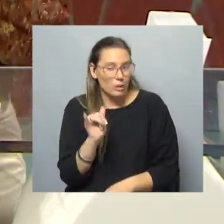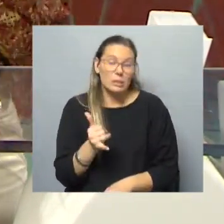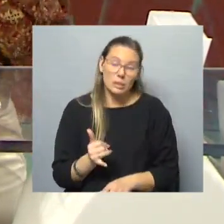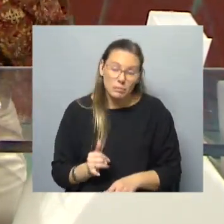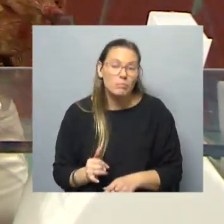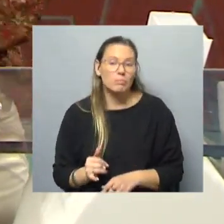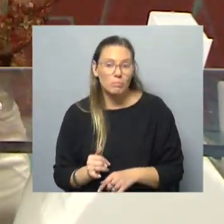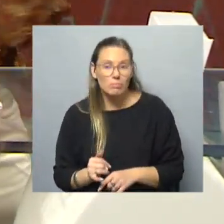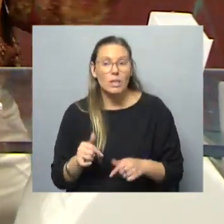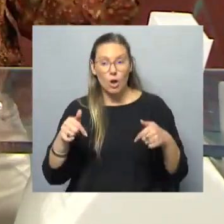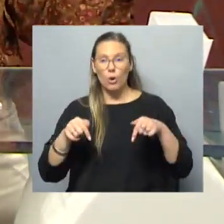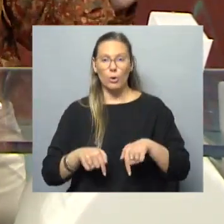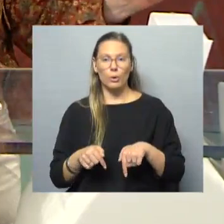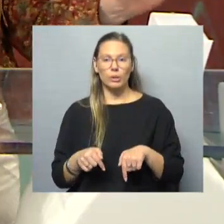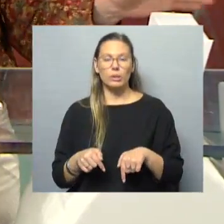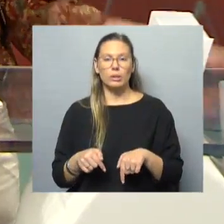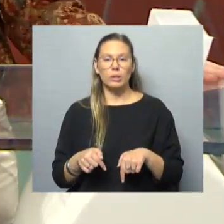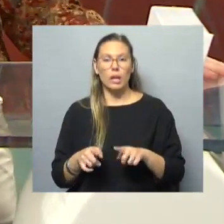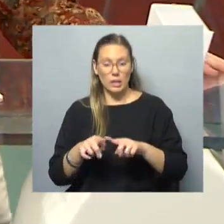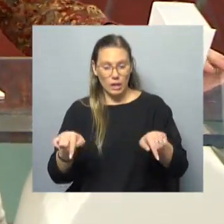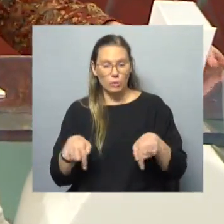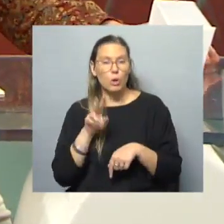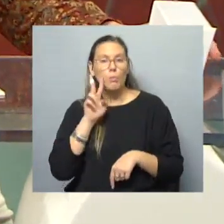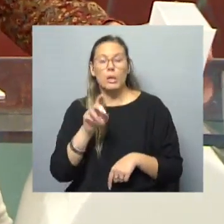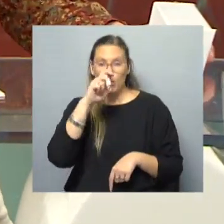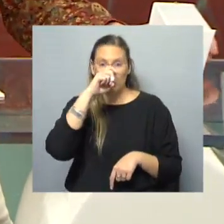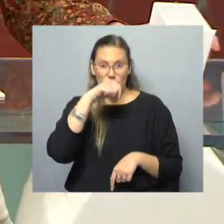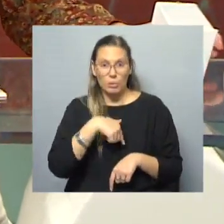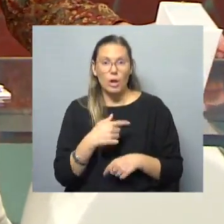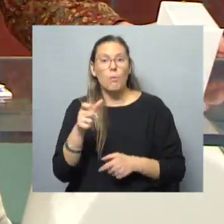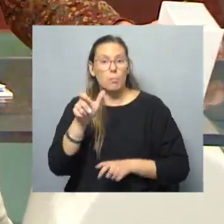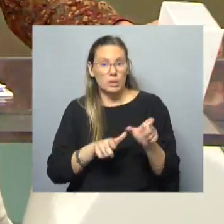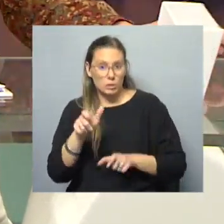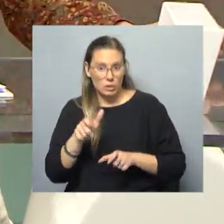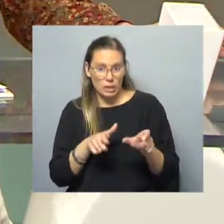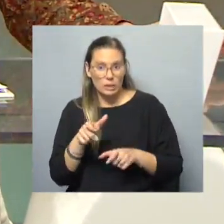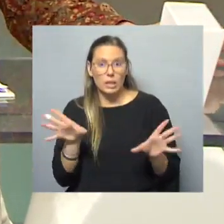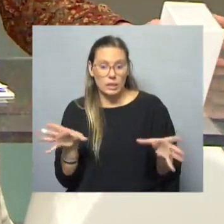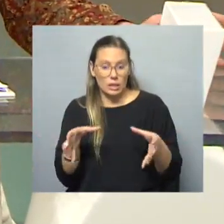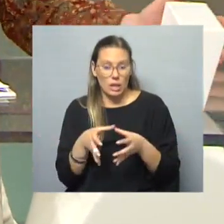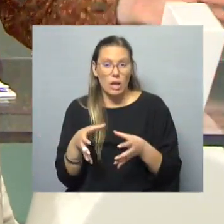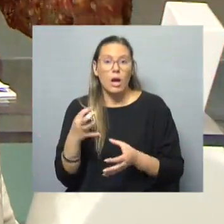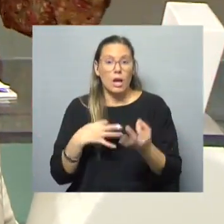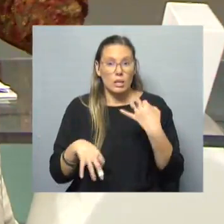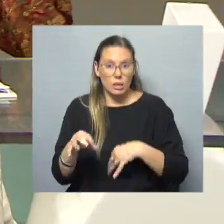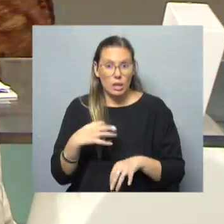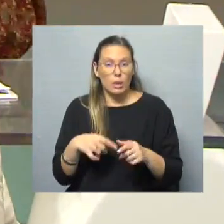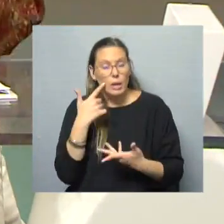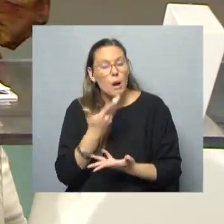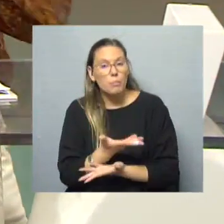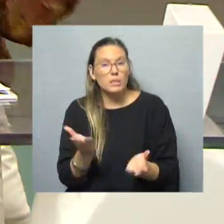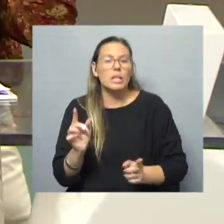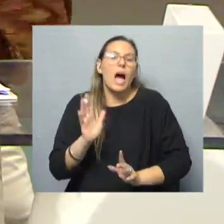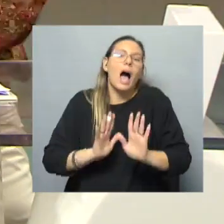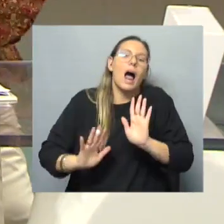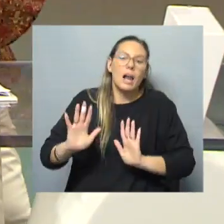porque hoy están en el estudio de Mira Montevideo integrantes de esta obra que, bueno, que nos van a presentar algo